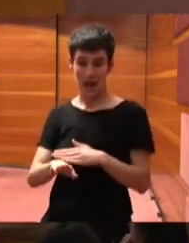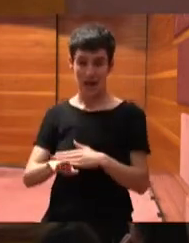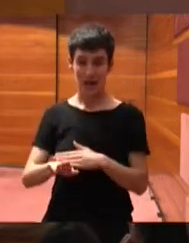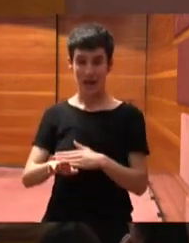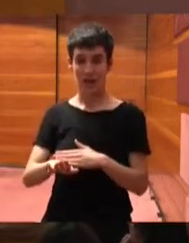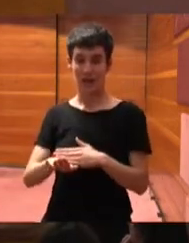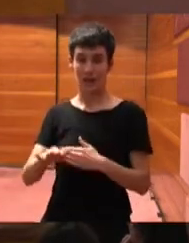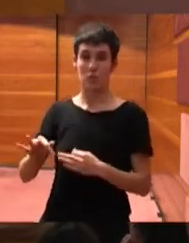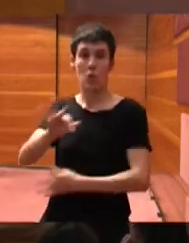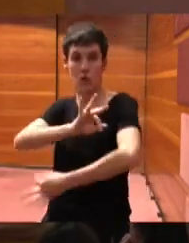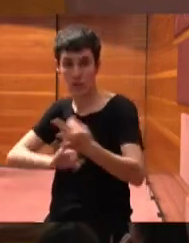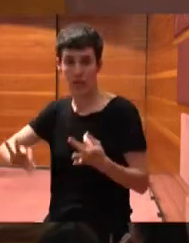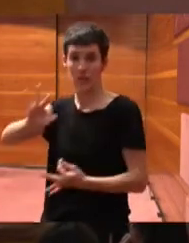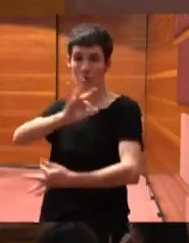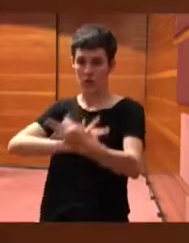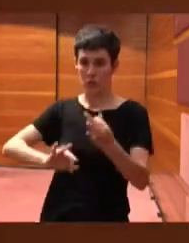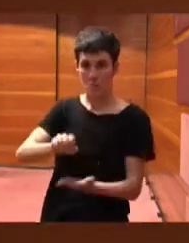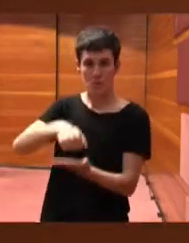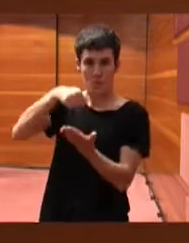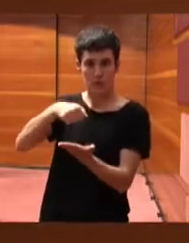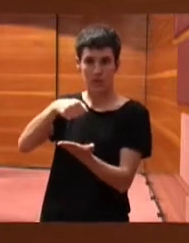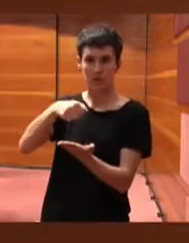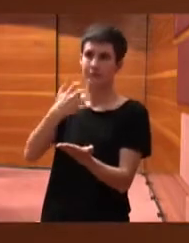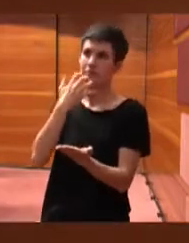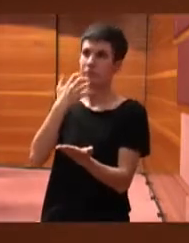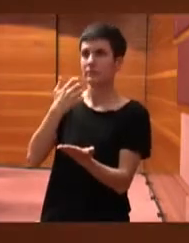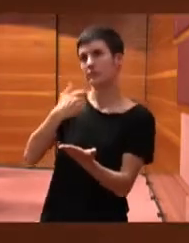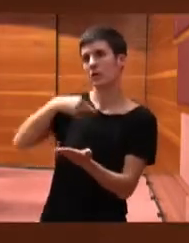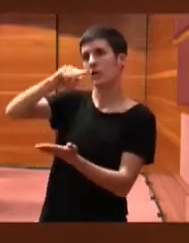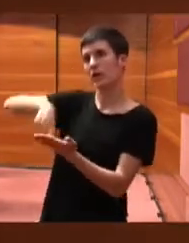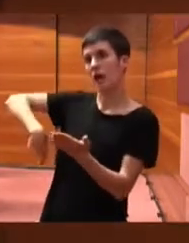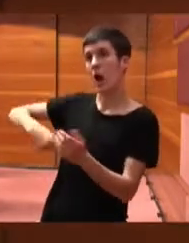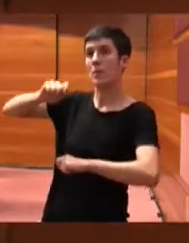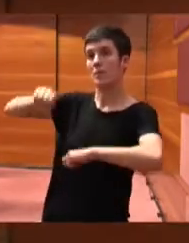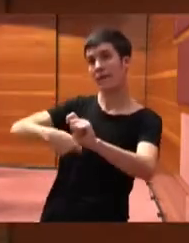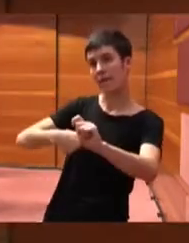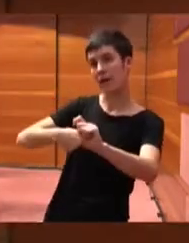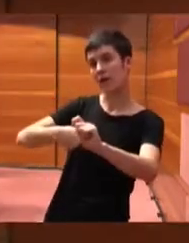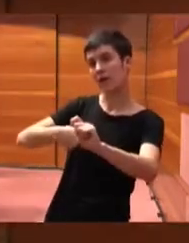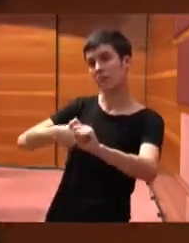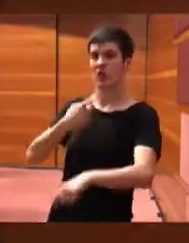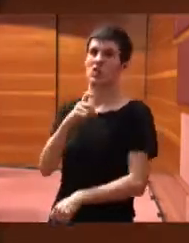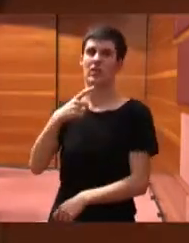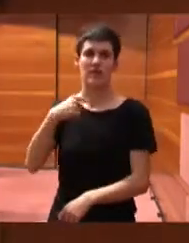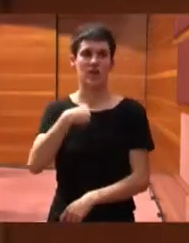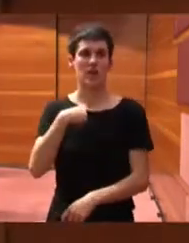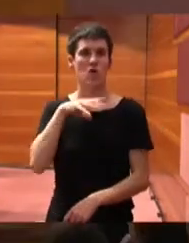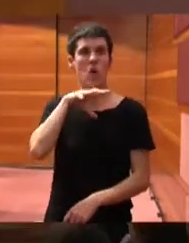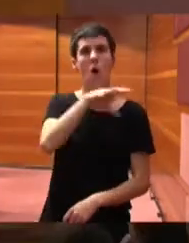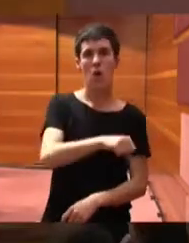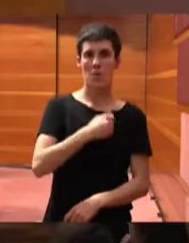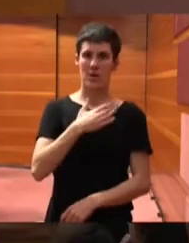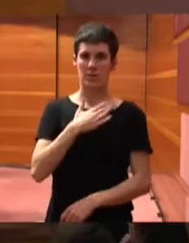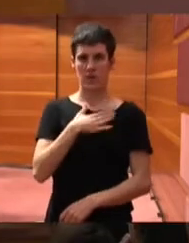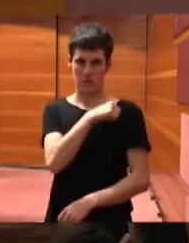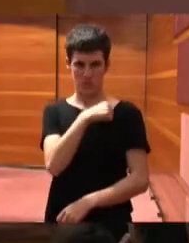un garaje en rotación que está vacío, si lo vendiesen o lo alquilasen o lo que sea, pues igual no tenía que comprar el mío propio, ¿no?